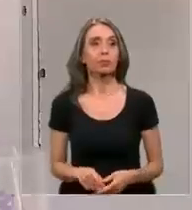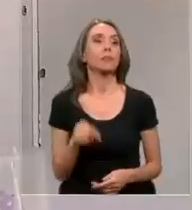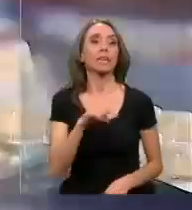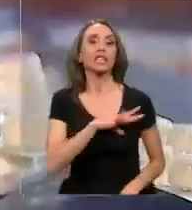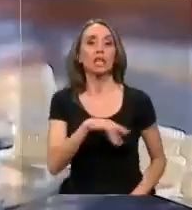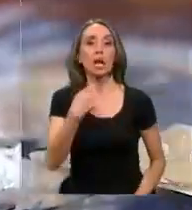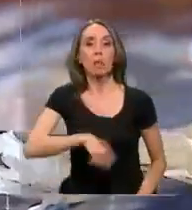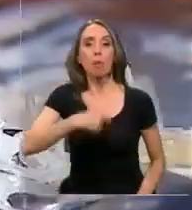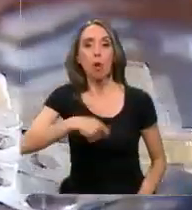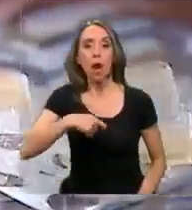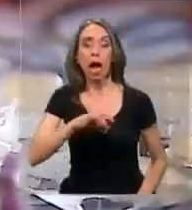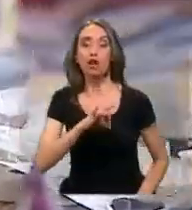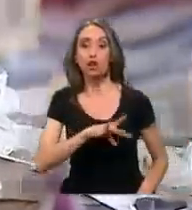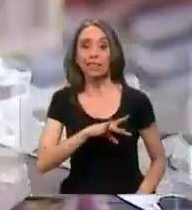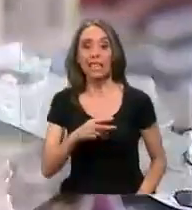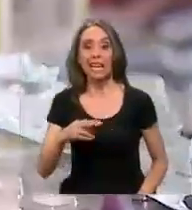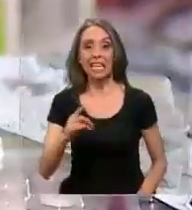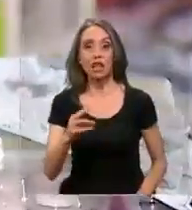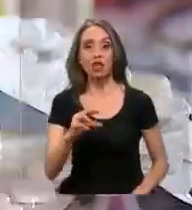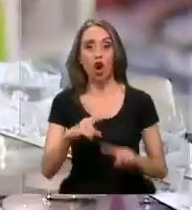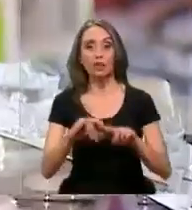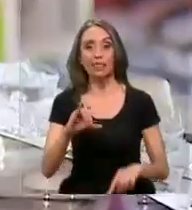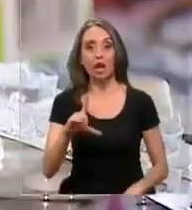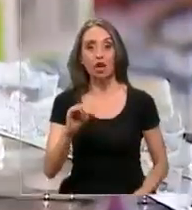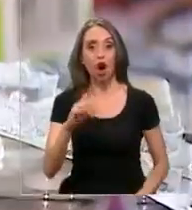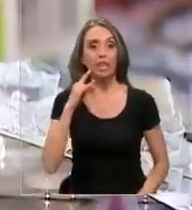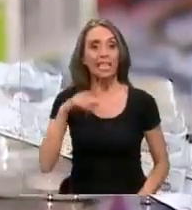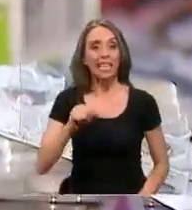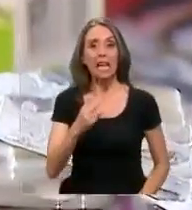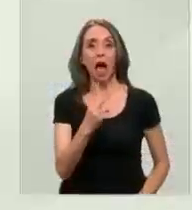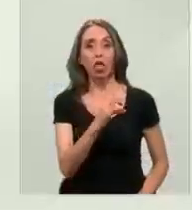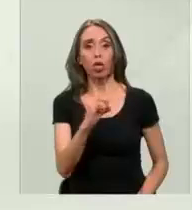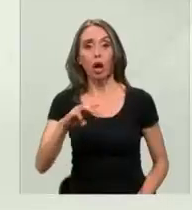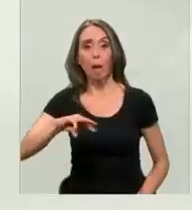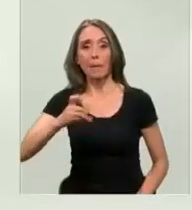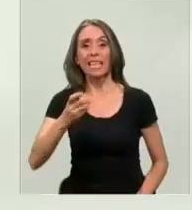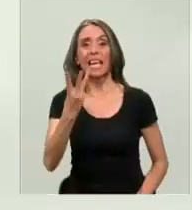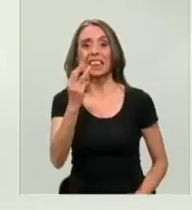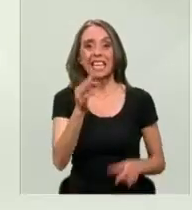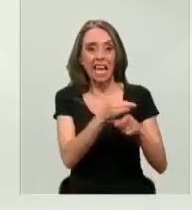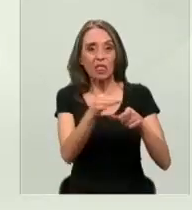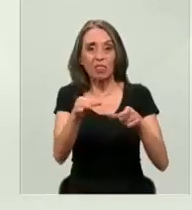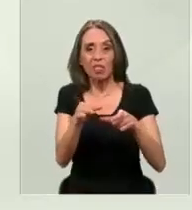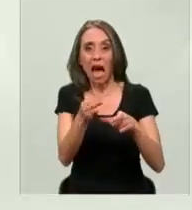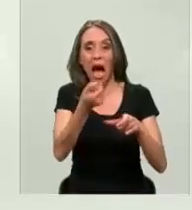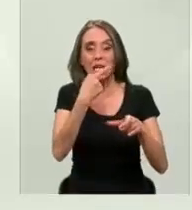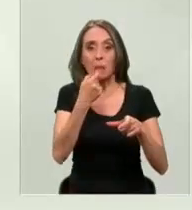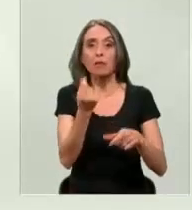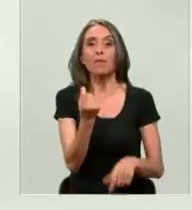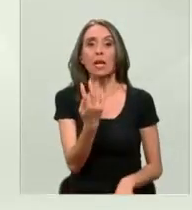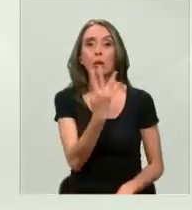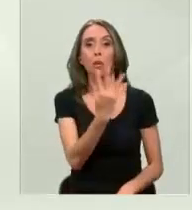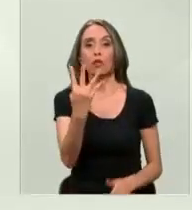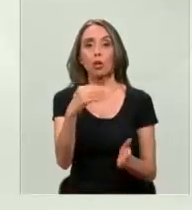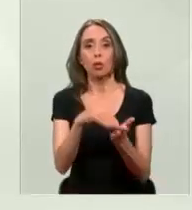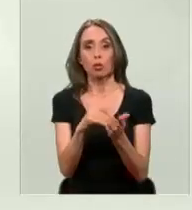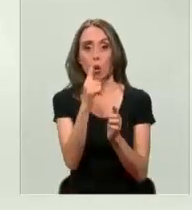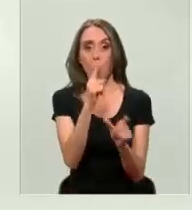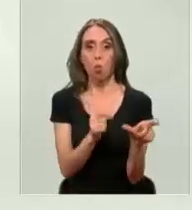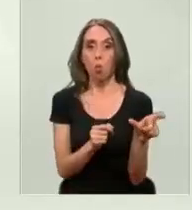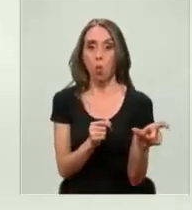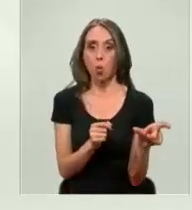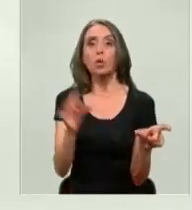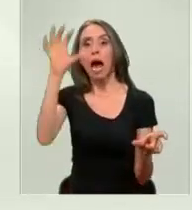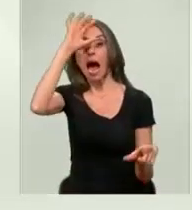y aquí es muy caro en chile la hidroxi cloroquina de 200 m de 30 comprimidos tiene un precio promedio de 44 mil pesos